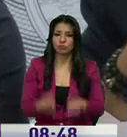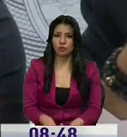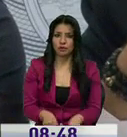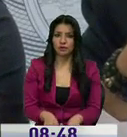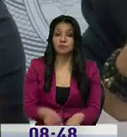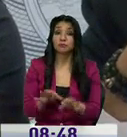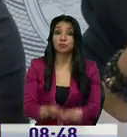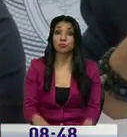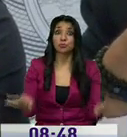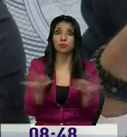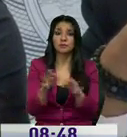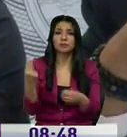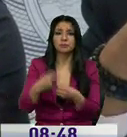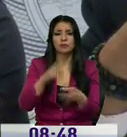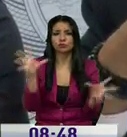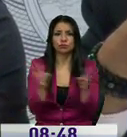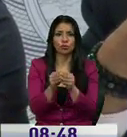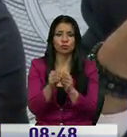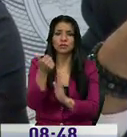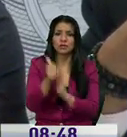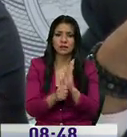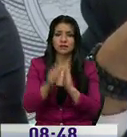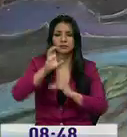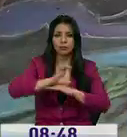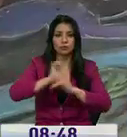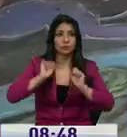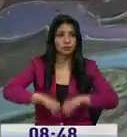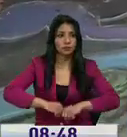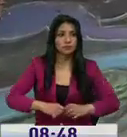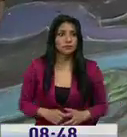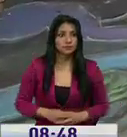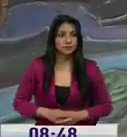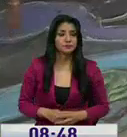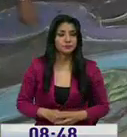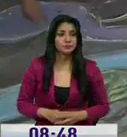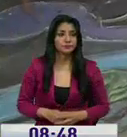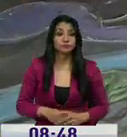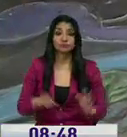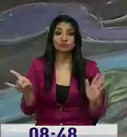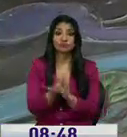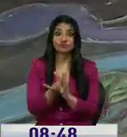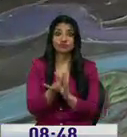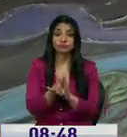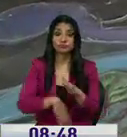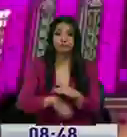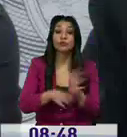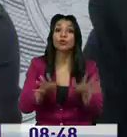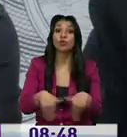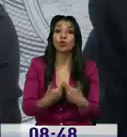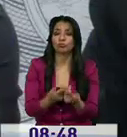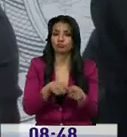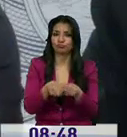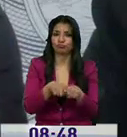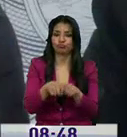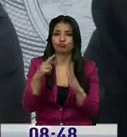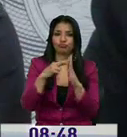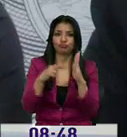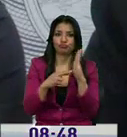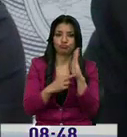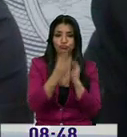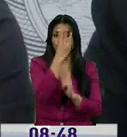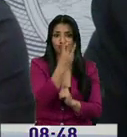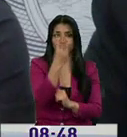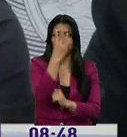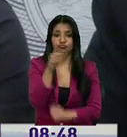garantizando así una amplia participación de todos los artistas a nivel nacional. Y descargar así las bases del concurso. En la página web